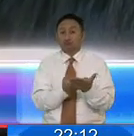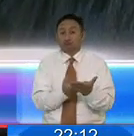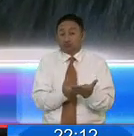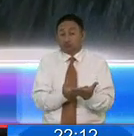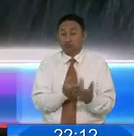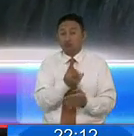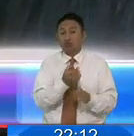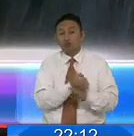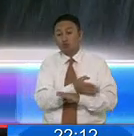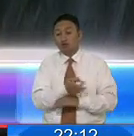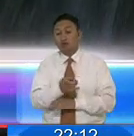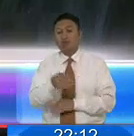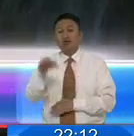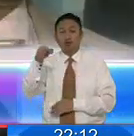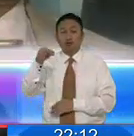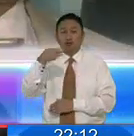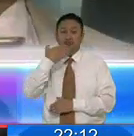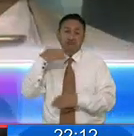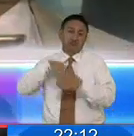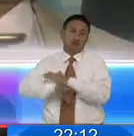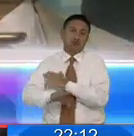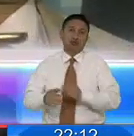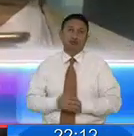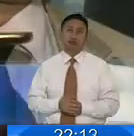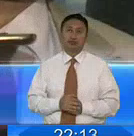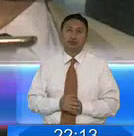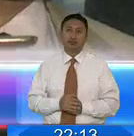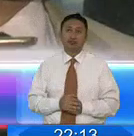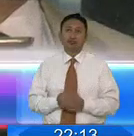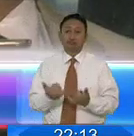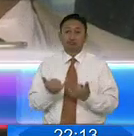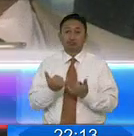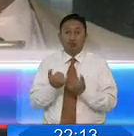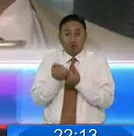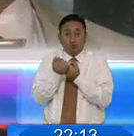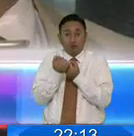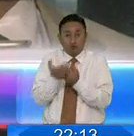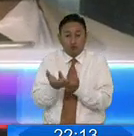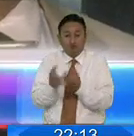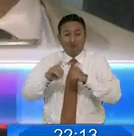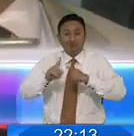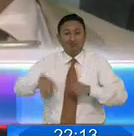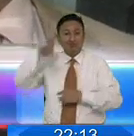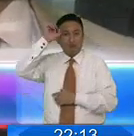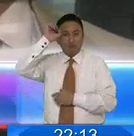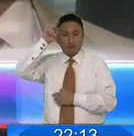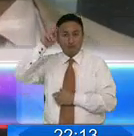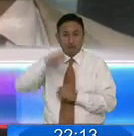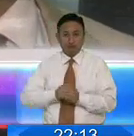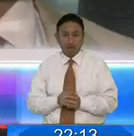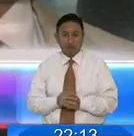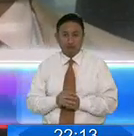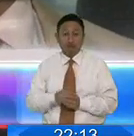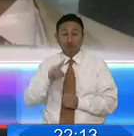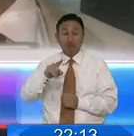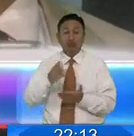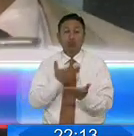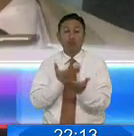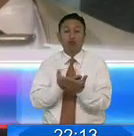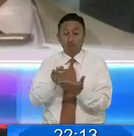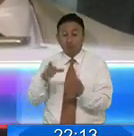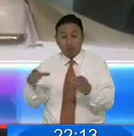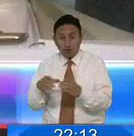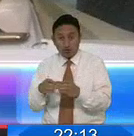recomiendan el archivo del documento estamos presentando este informe que recupera varios criterios que se han planteado en la misma